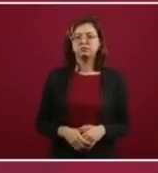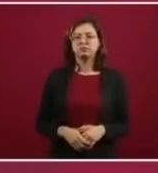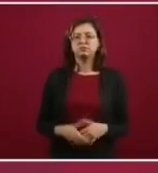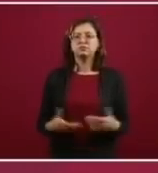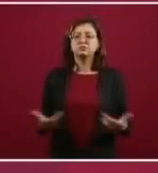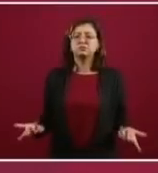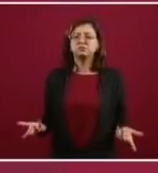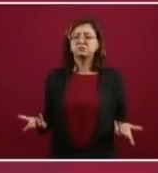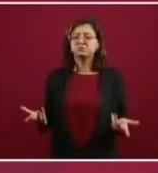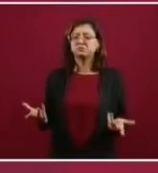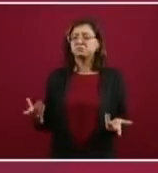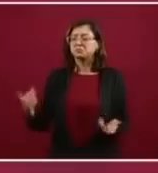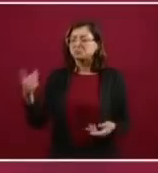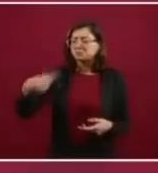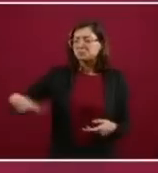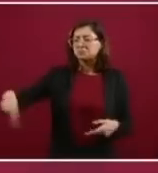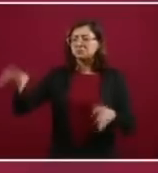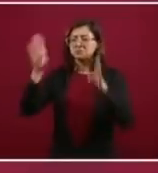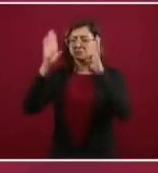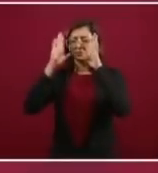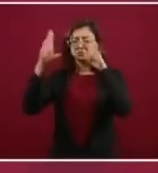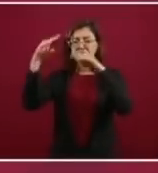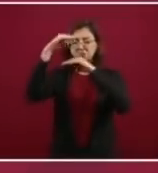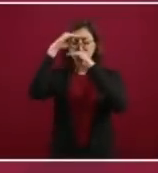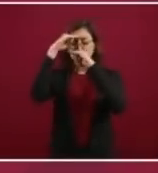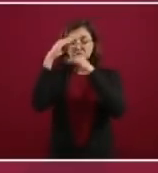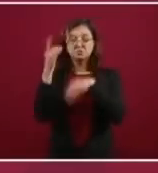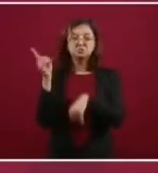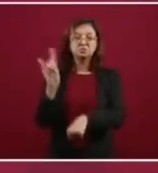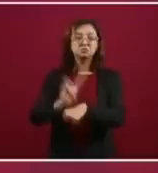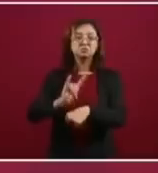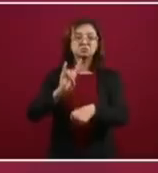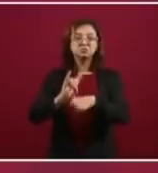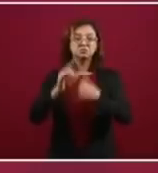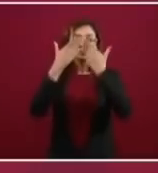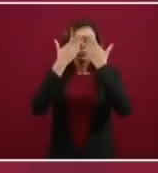conservadores que se hacen pasar por liberales